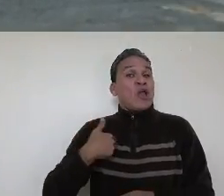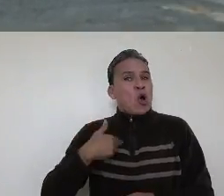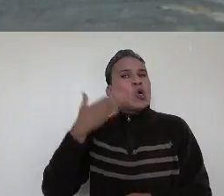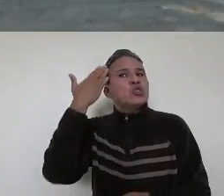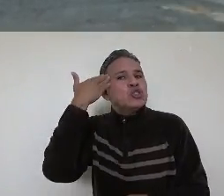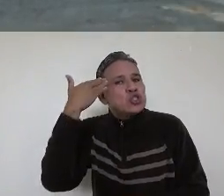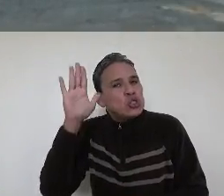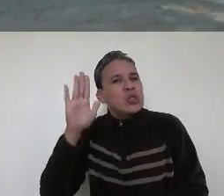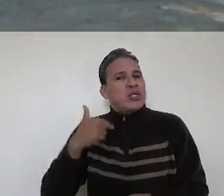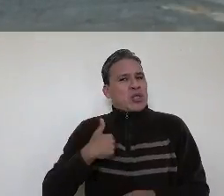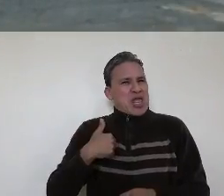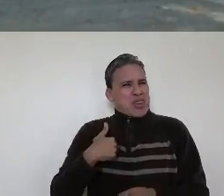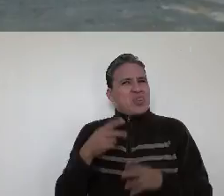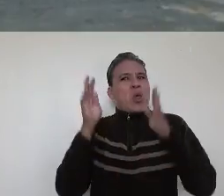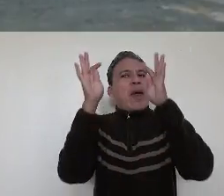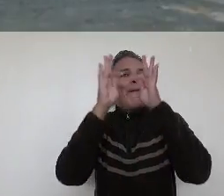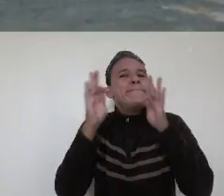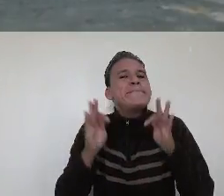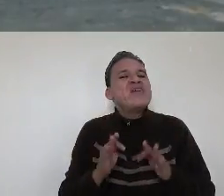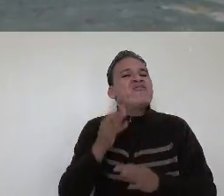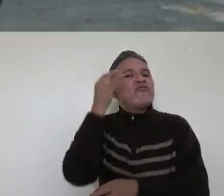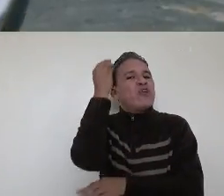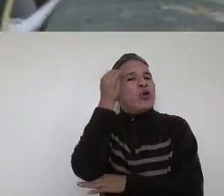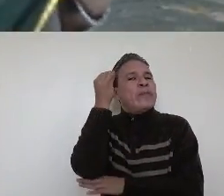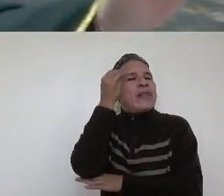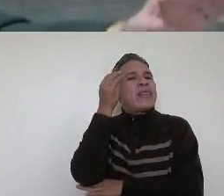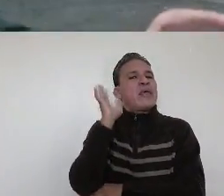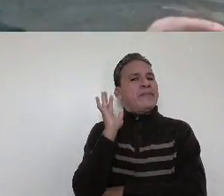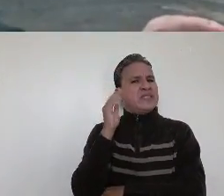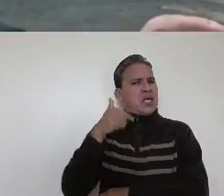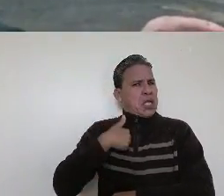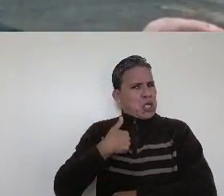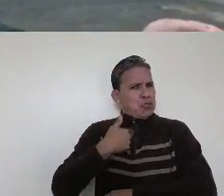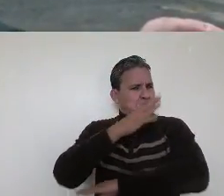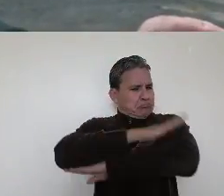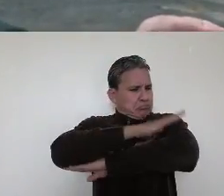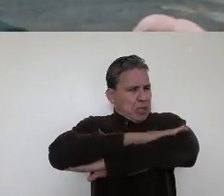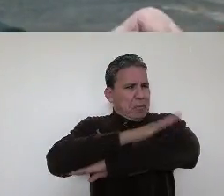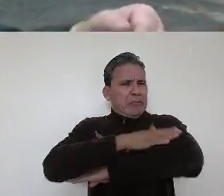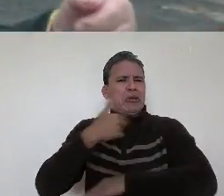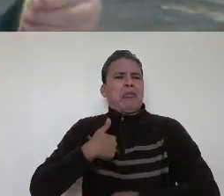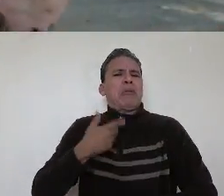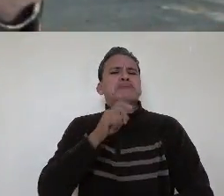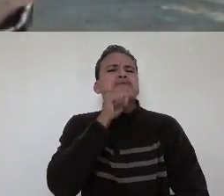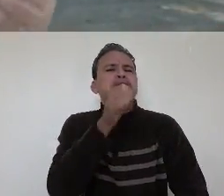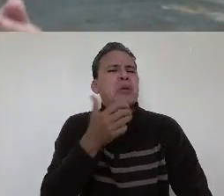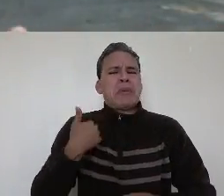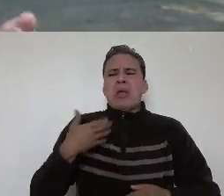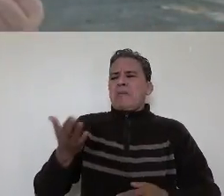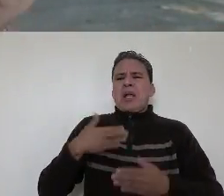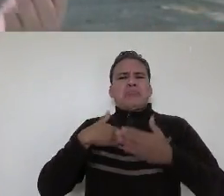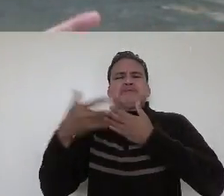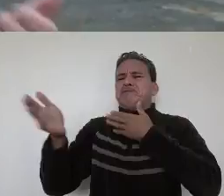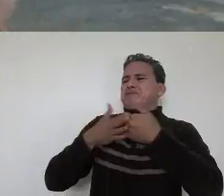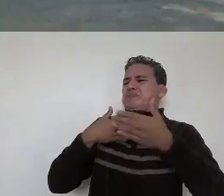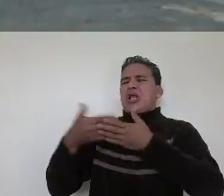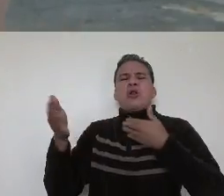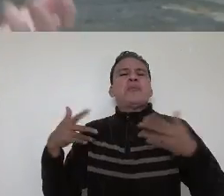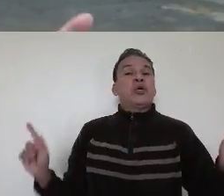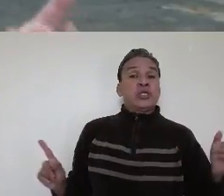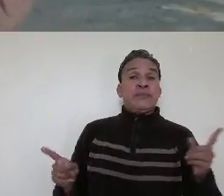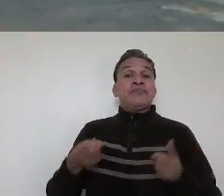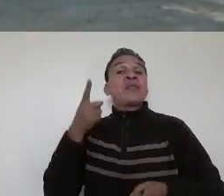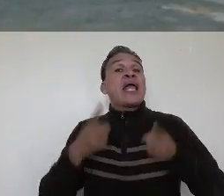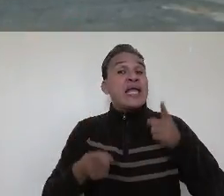a mi manera. Y entonces hago lo que me da la gana. Y encontramos así muchos católicos,